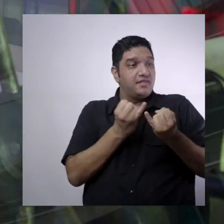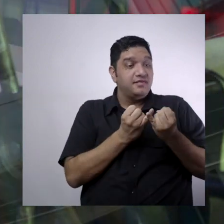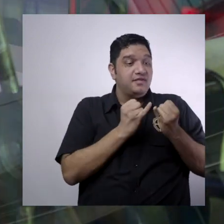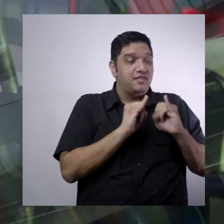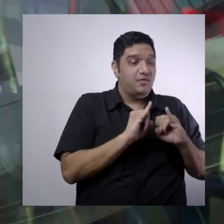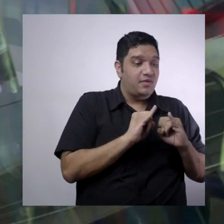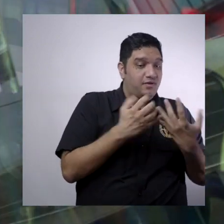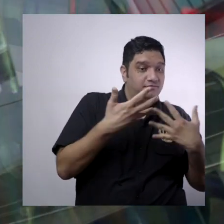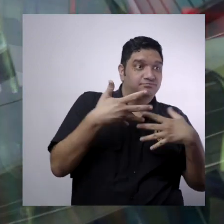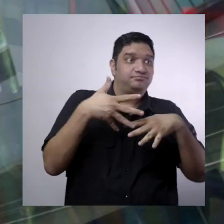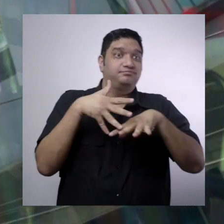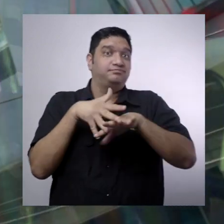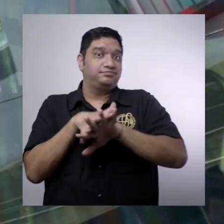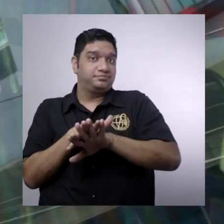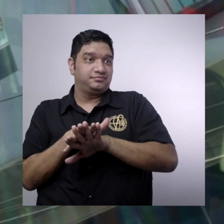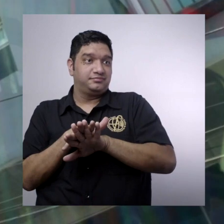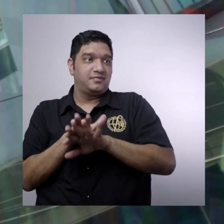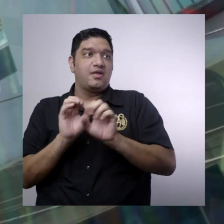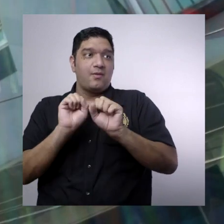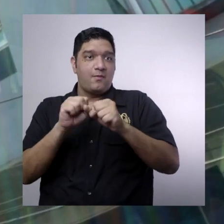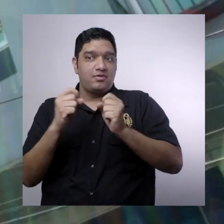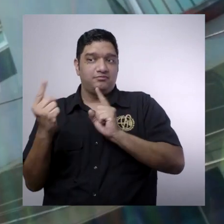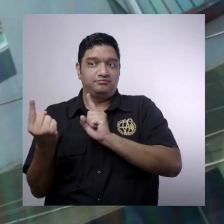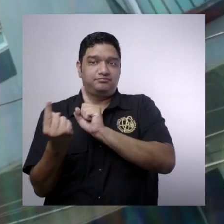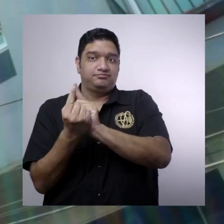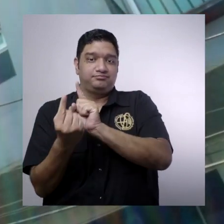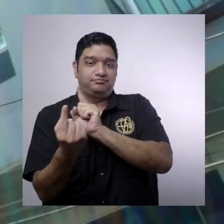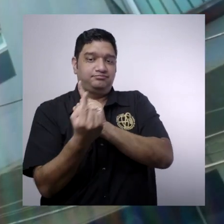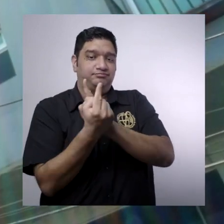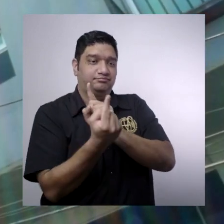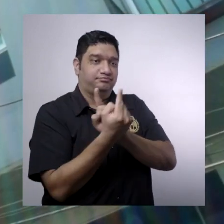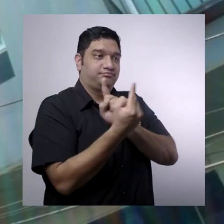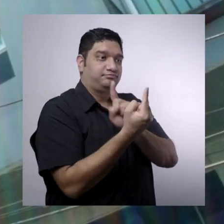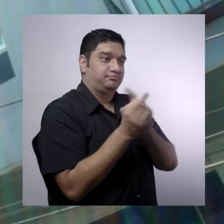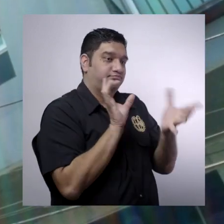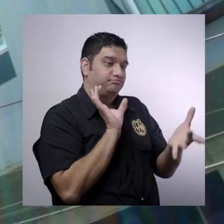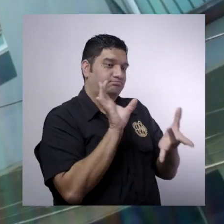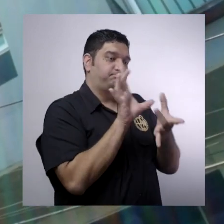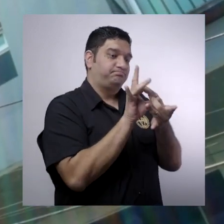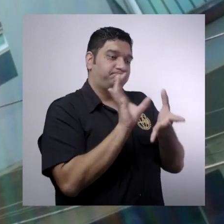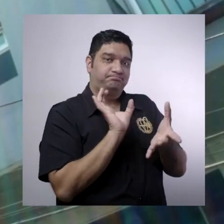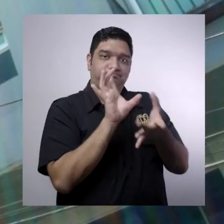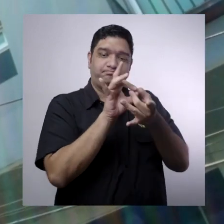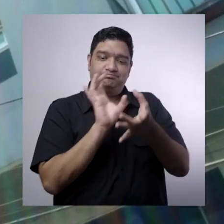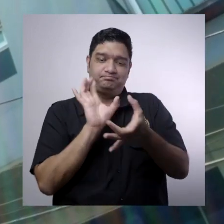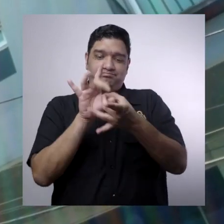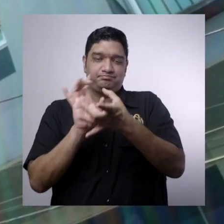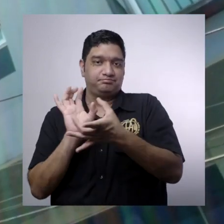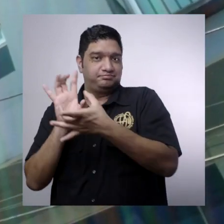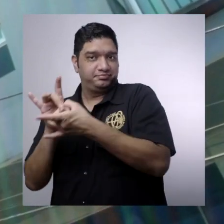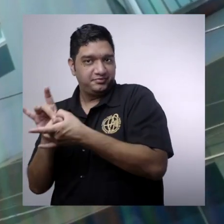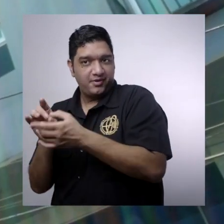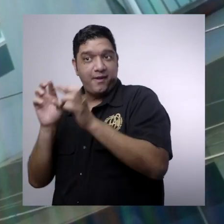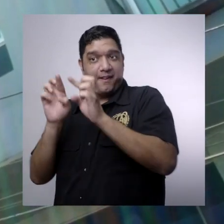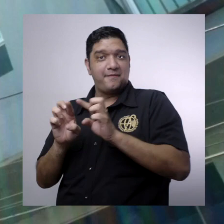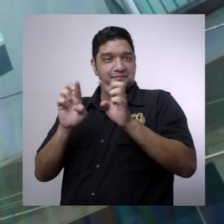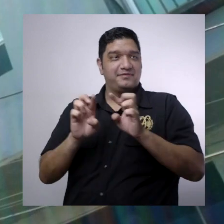después de poder confluir con el resto de los integrantes de la sociedad,